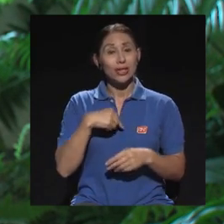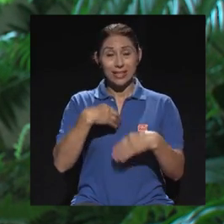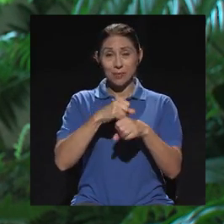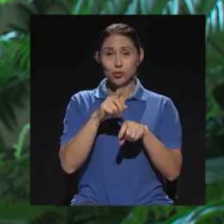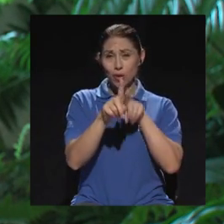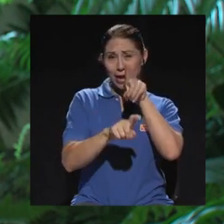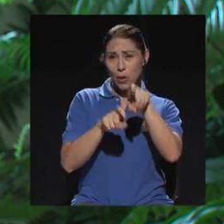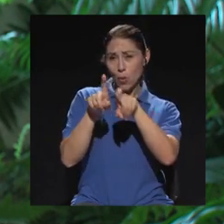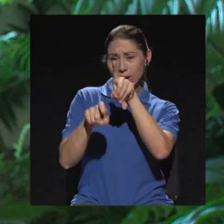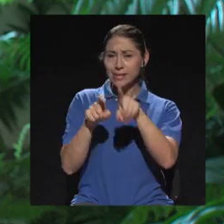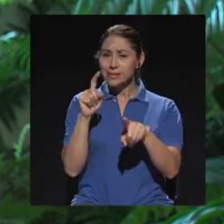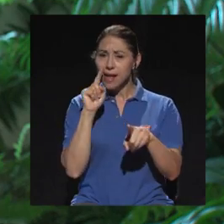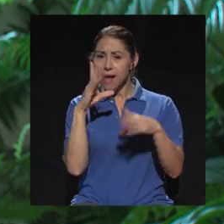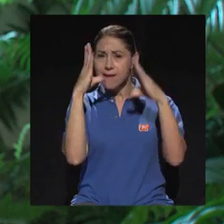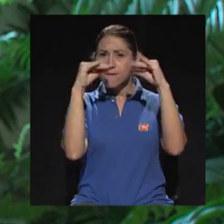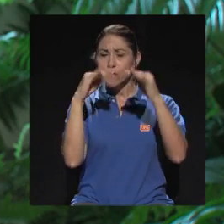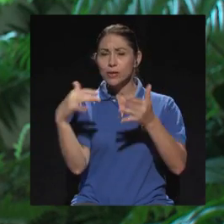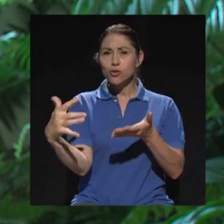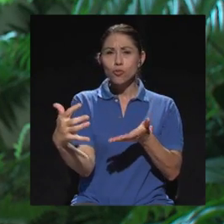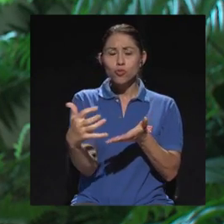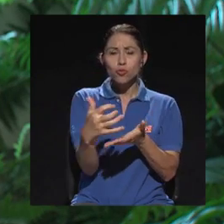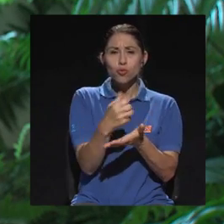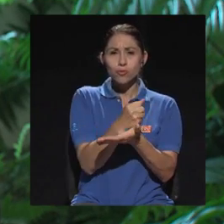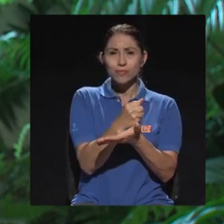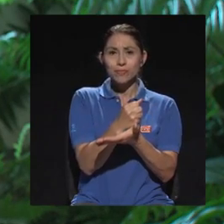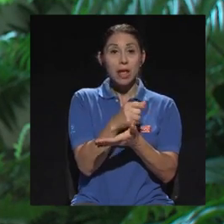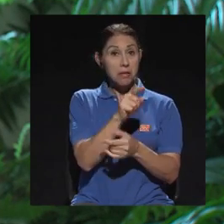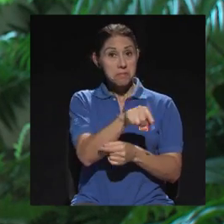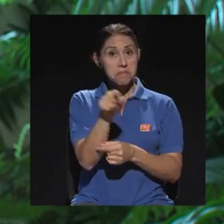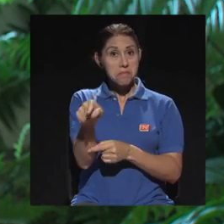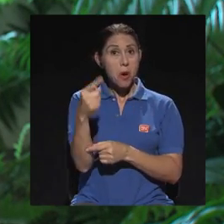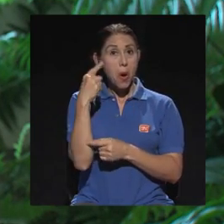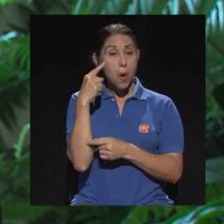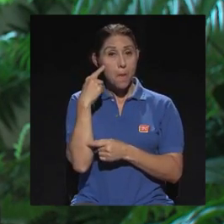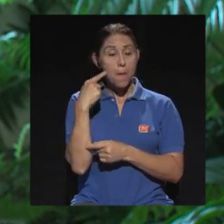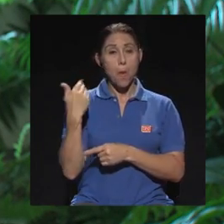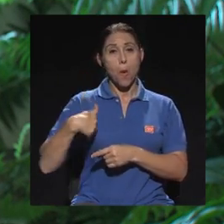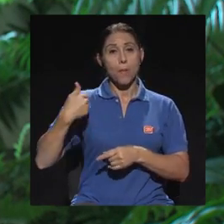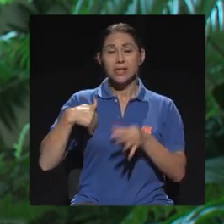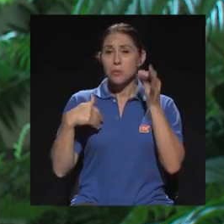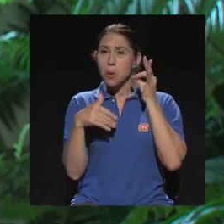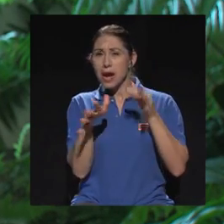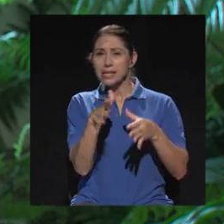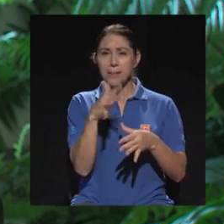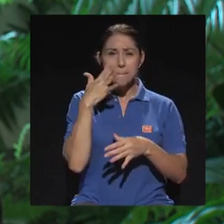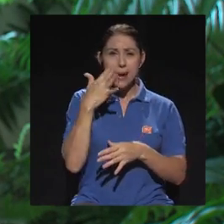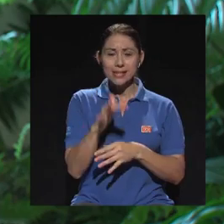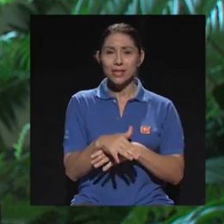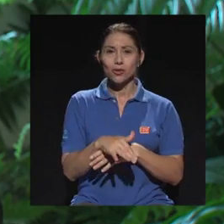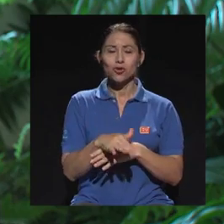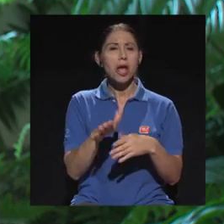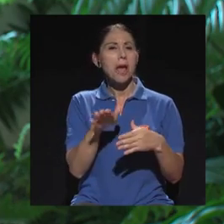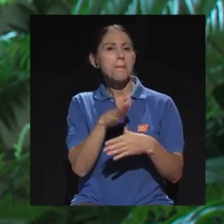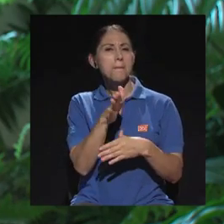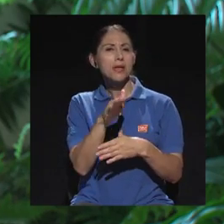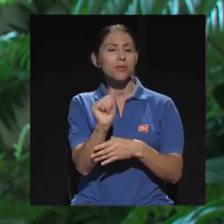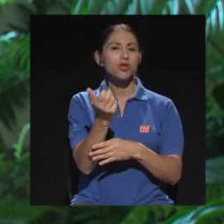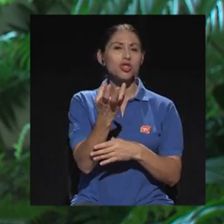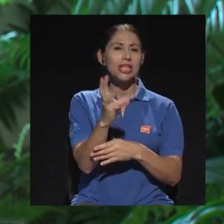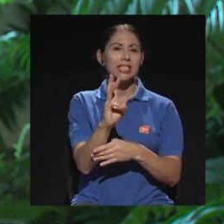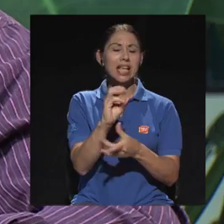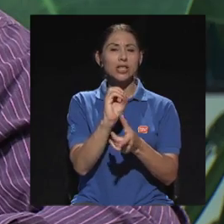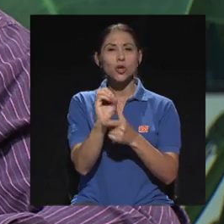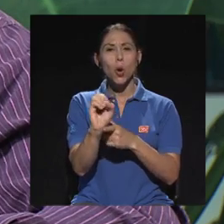la encuesta, que en promedio, y que en eso los hombres y las mujeres no varían tanto, está entre los 16 y los